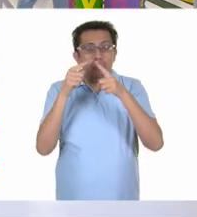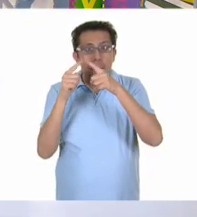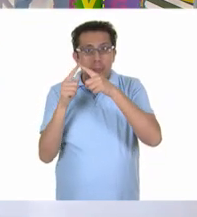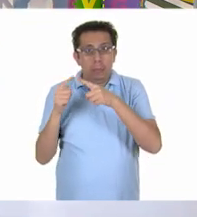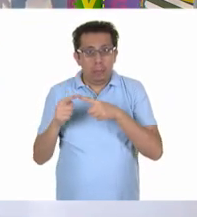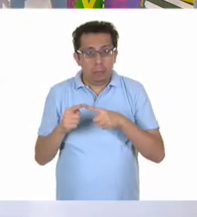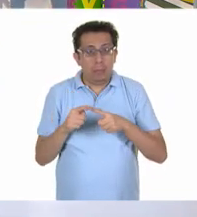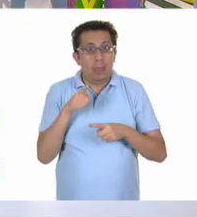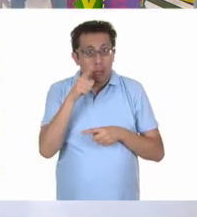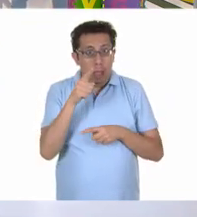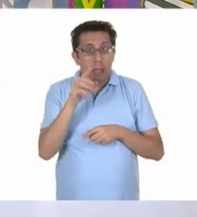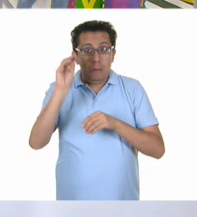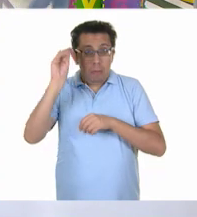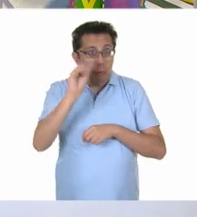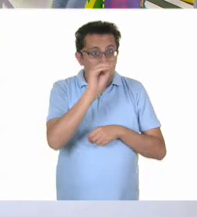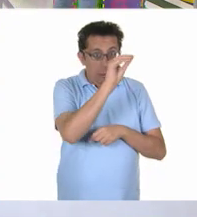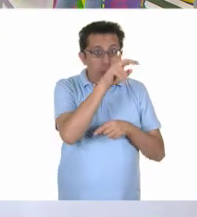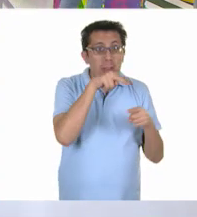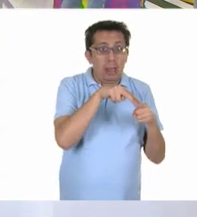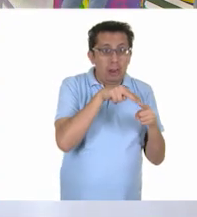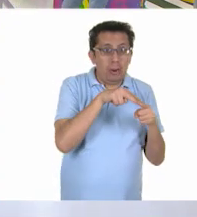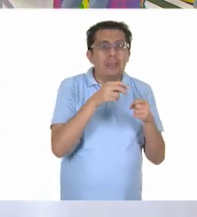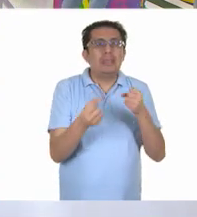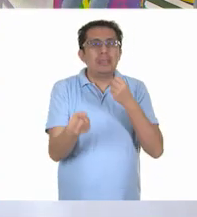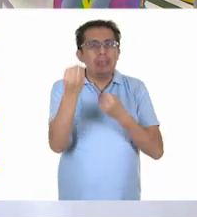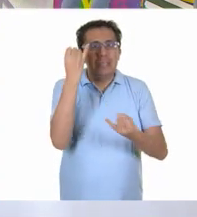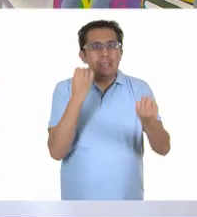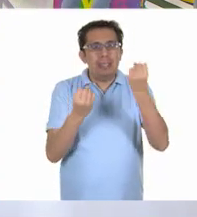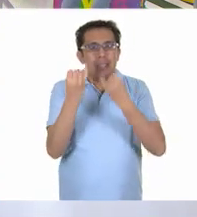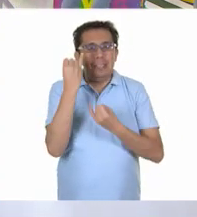los triángulos? ¡Sí! Muy bien.